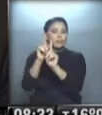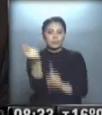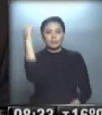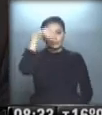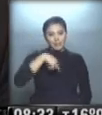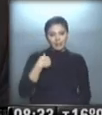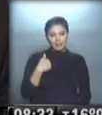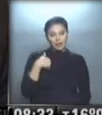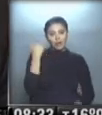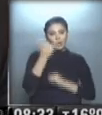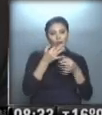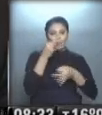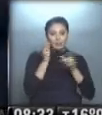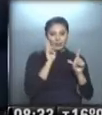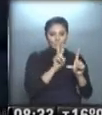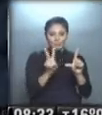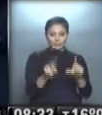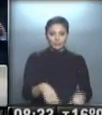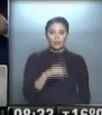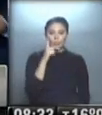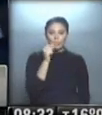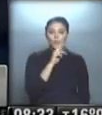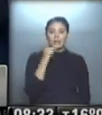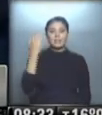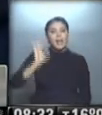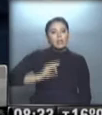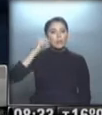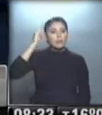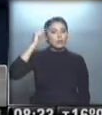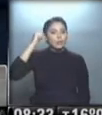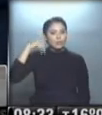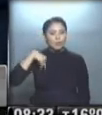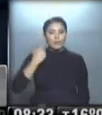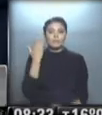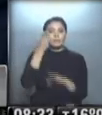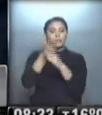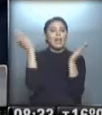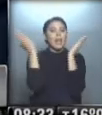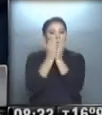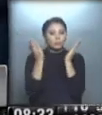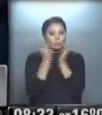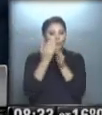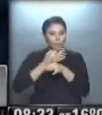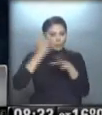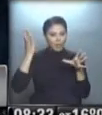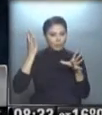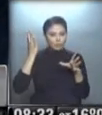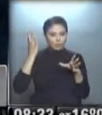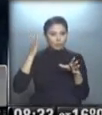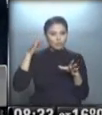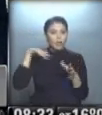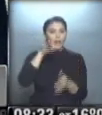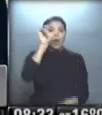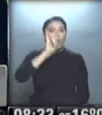regresó a nuestro país. Hablamos con ella. Me fui en el año 99, me fui a estudiar, a hacer mi doctorado a